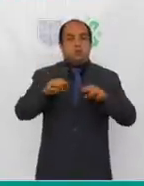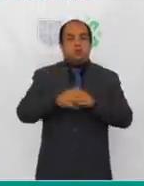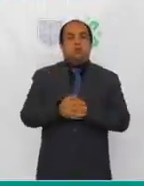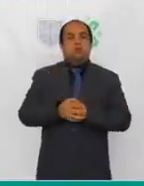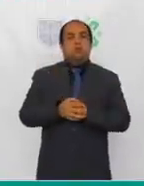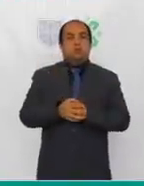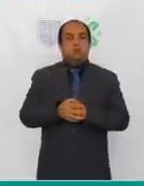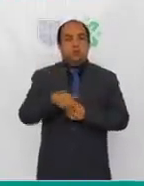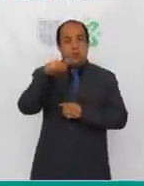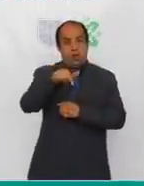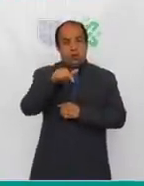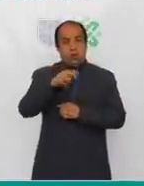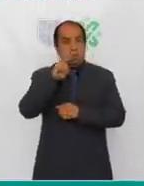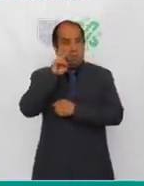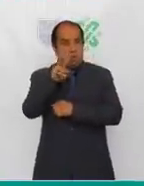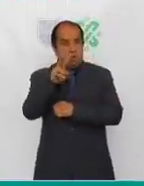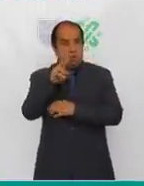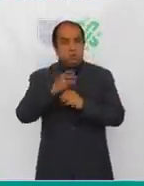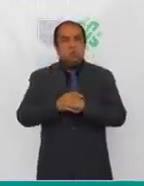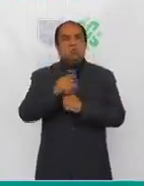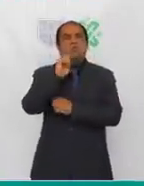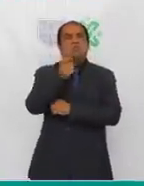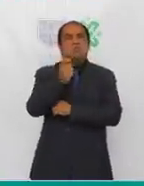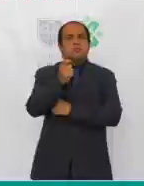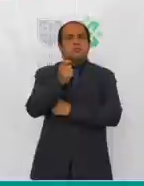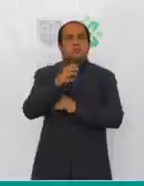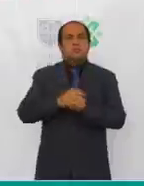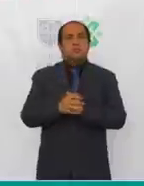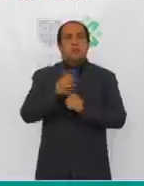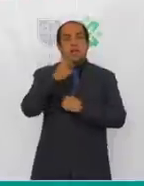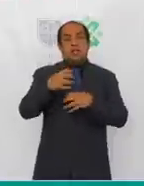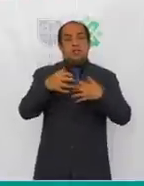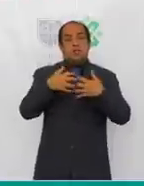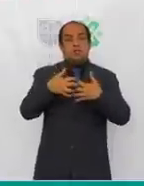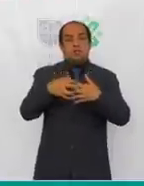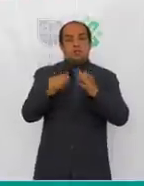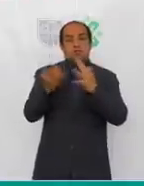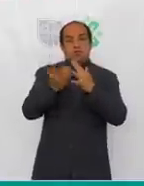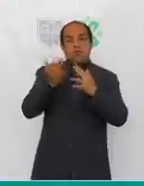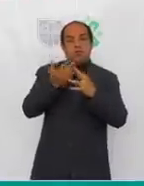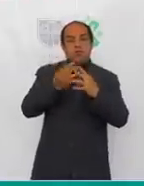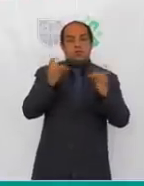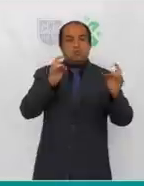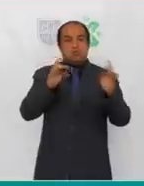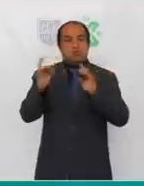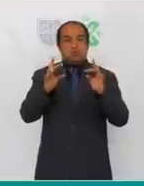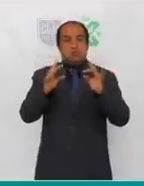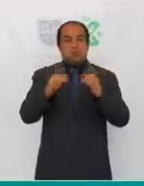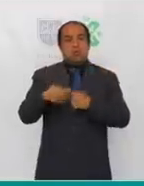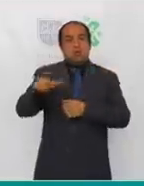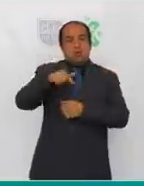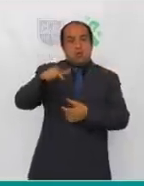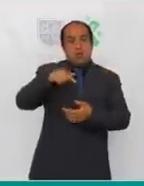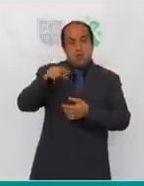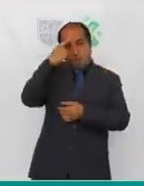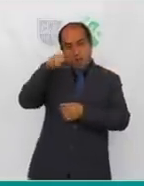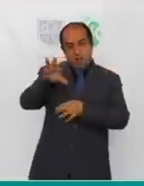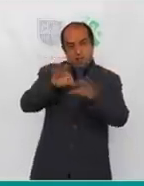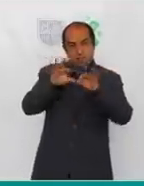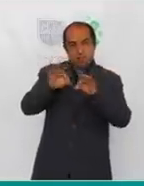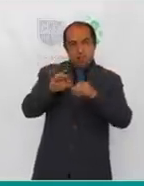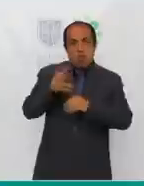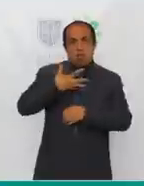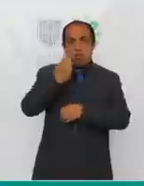8.642. Aquí ahora veremos en qué consiste, es una estación de transferencia y una planta de selección, son dos funciones que lleva a